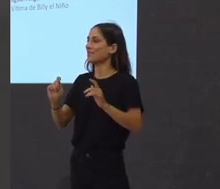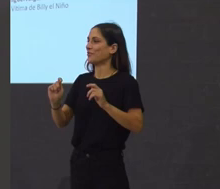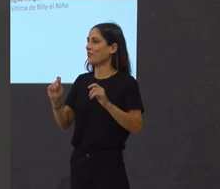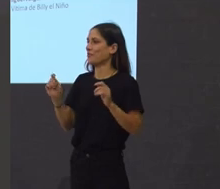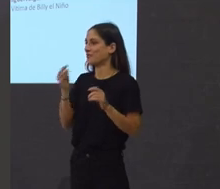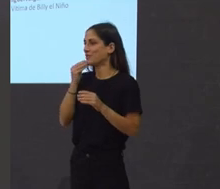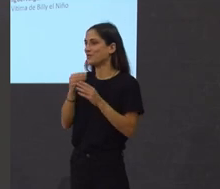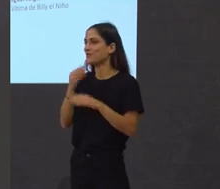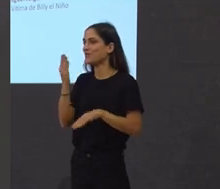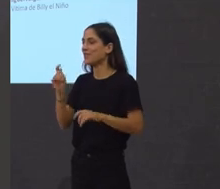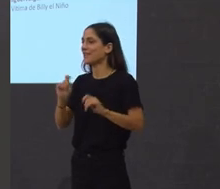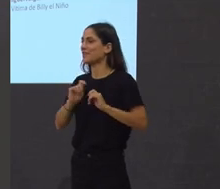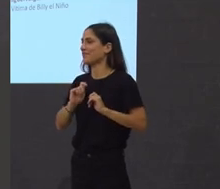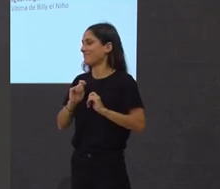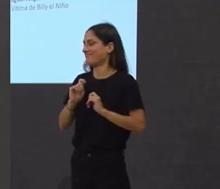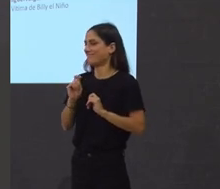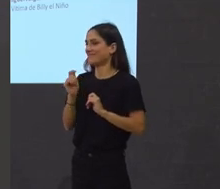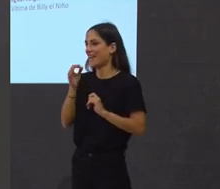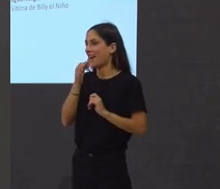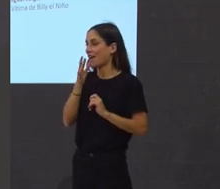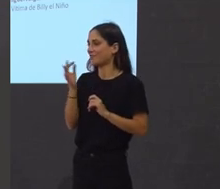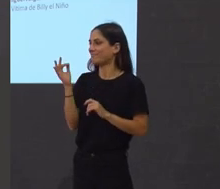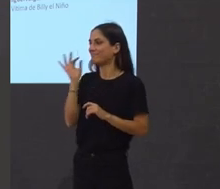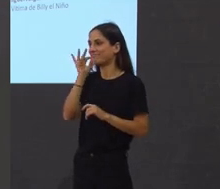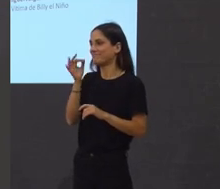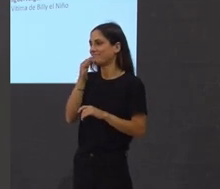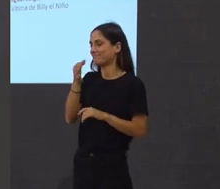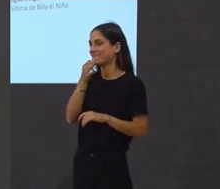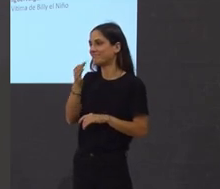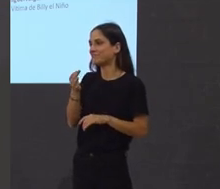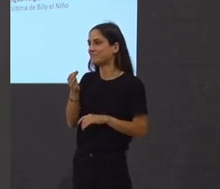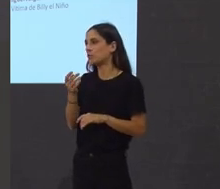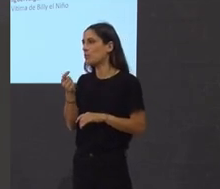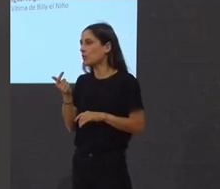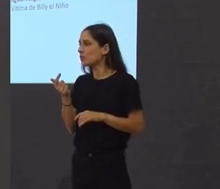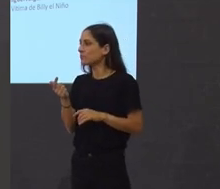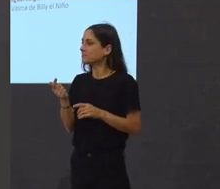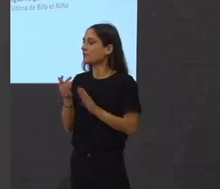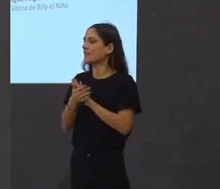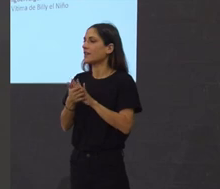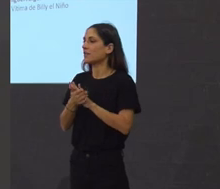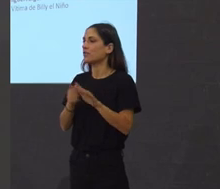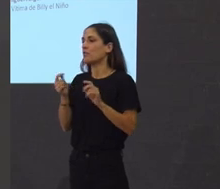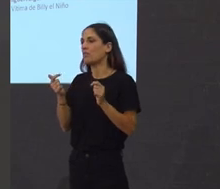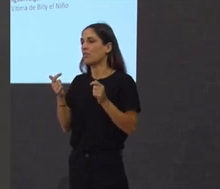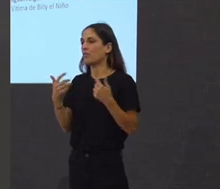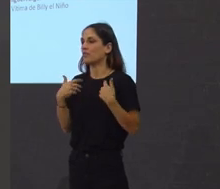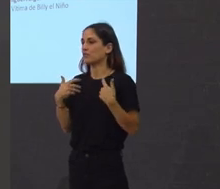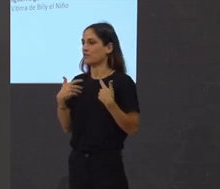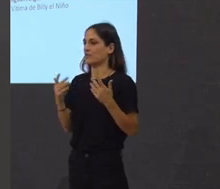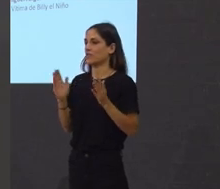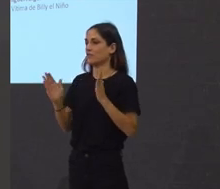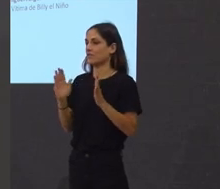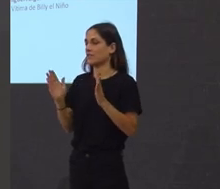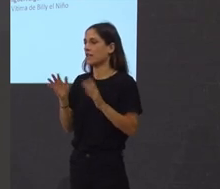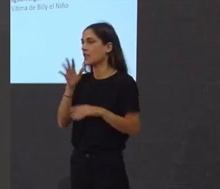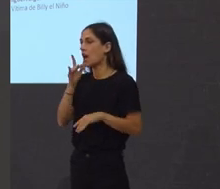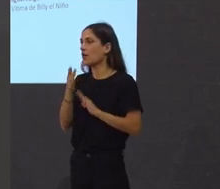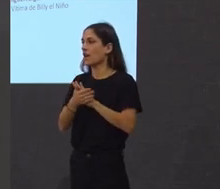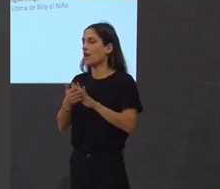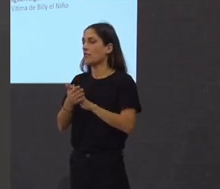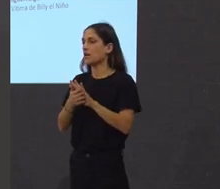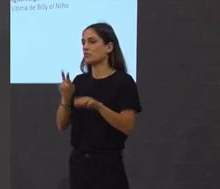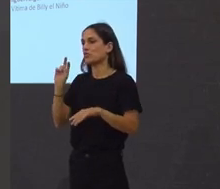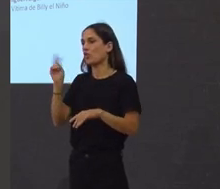un poco o drama de la represión además en este momento en que hemos fallar de otro tipo de corrupción